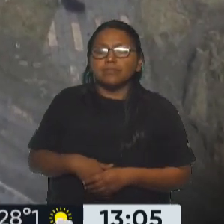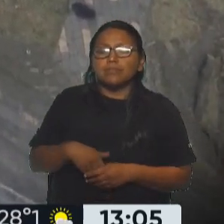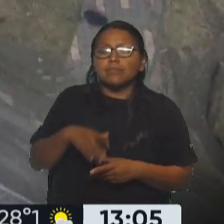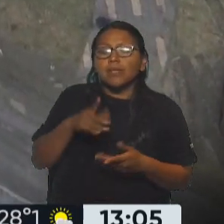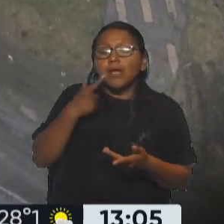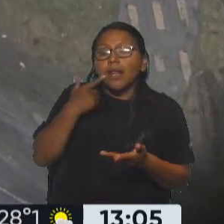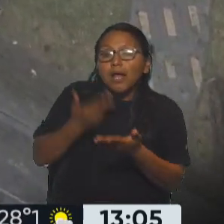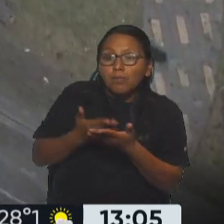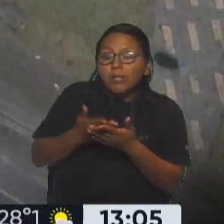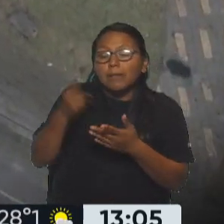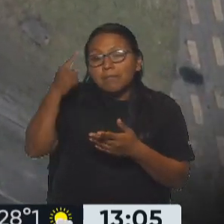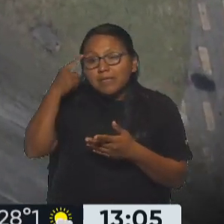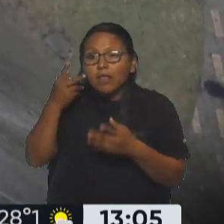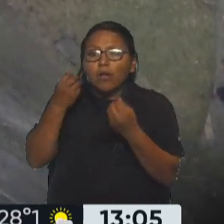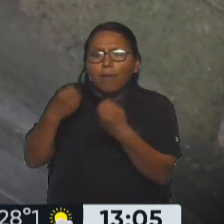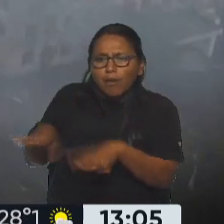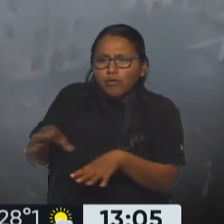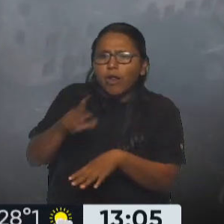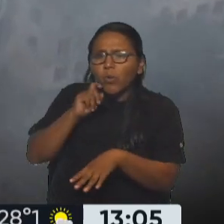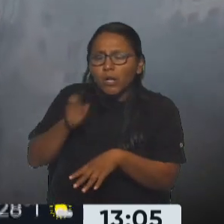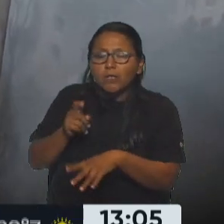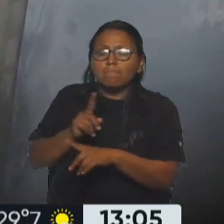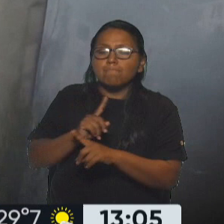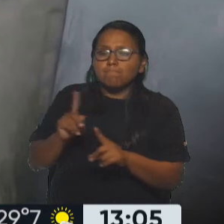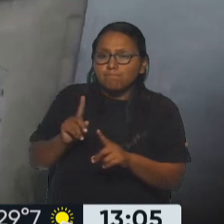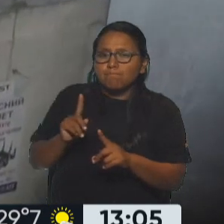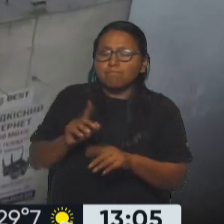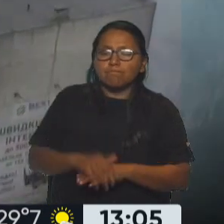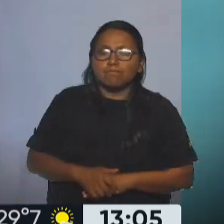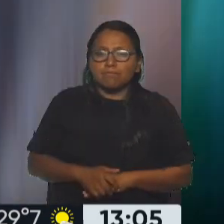por cansancio abandonando a Ucrania a su suerte no se verificó.